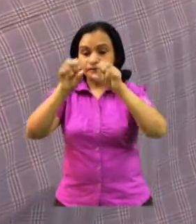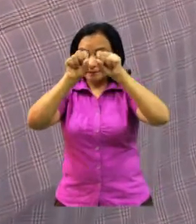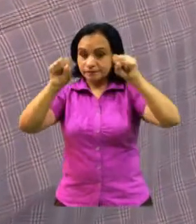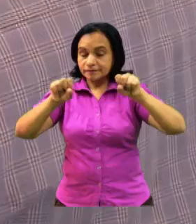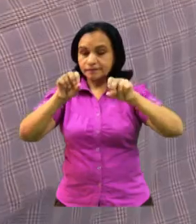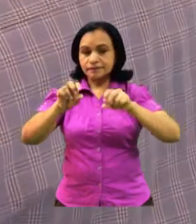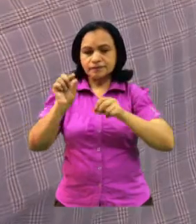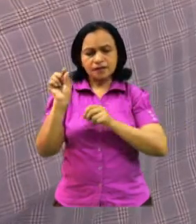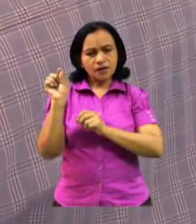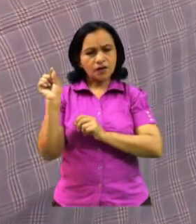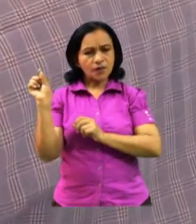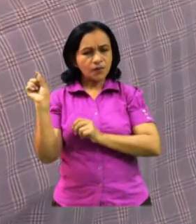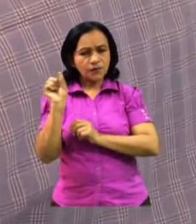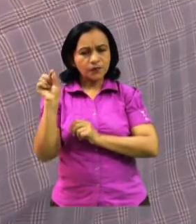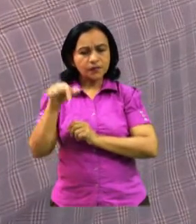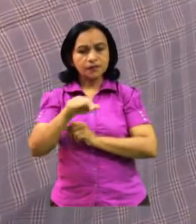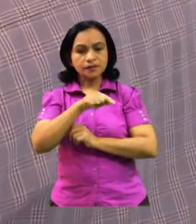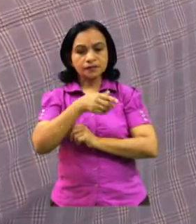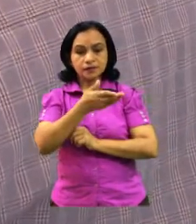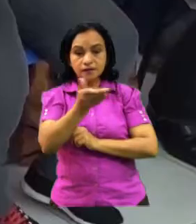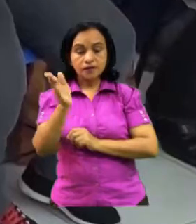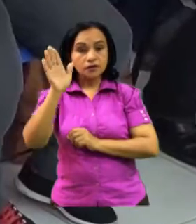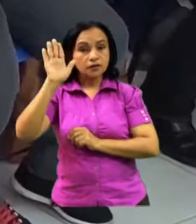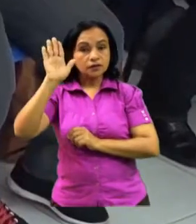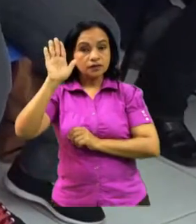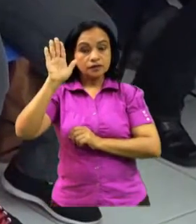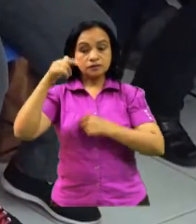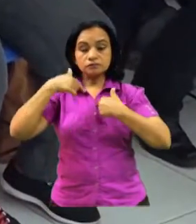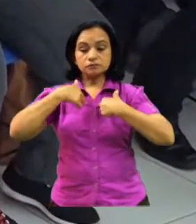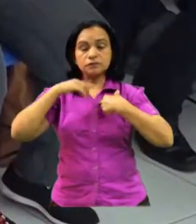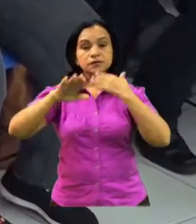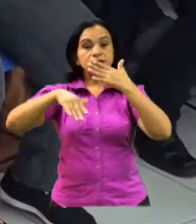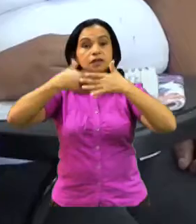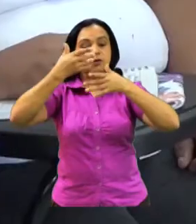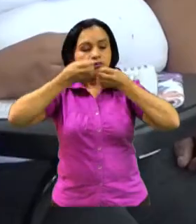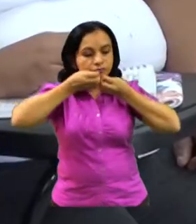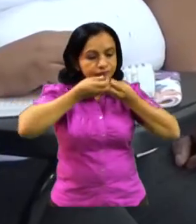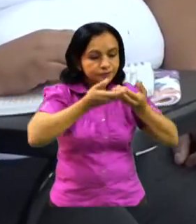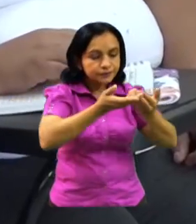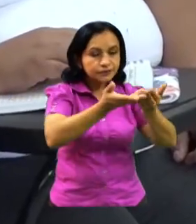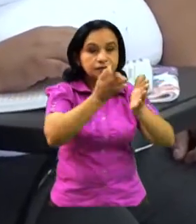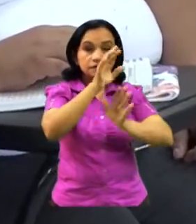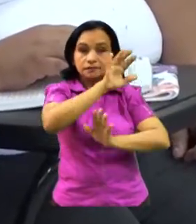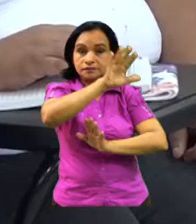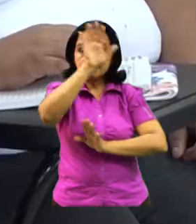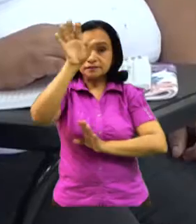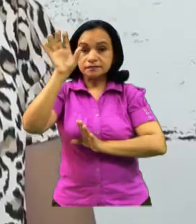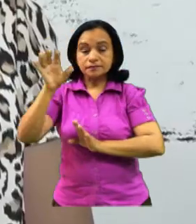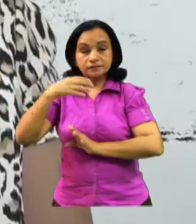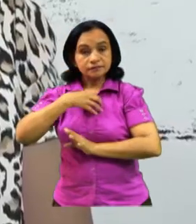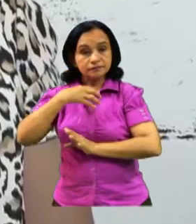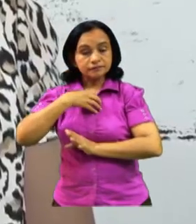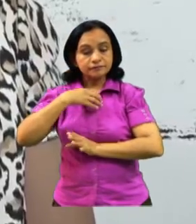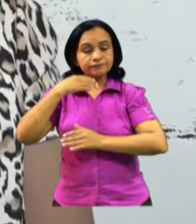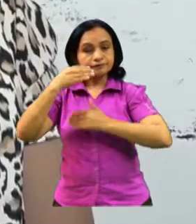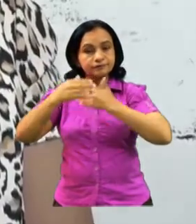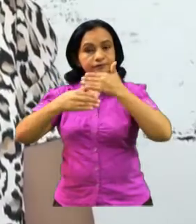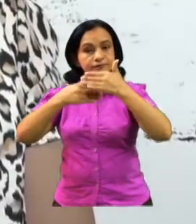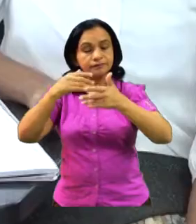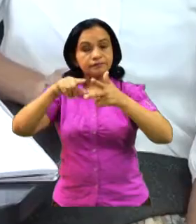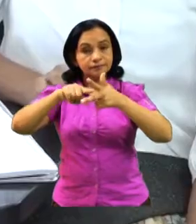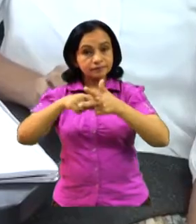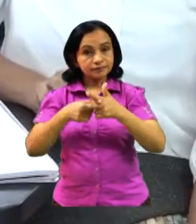esto ahorita se están comprometiendo a reproducirlo en sus localidades, ¿verdad? Entonces es un proceso que se